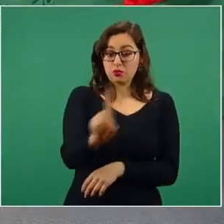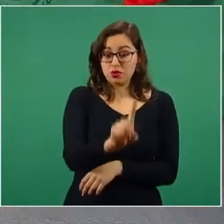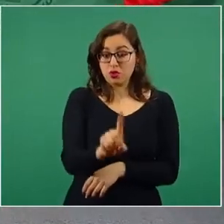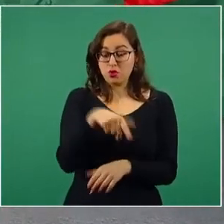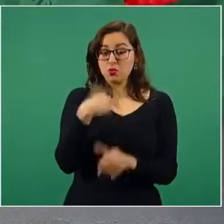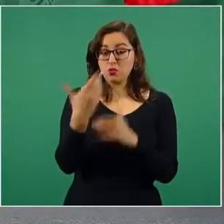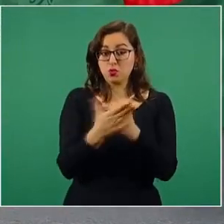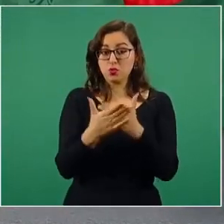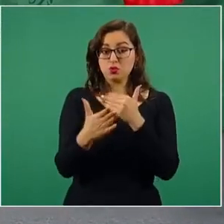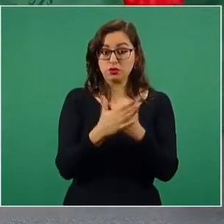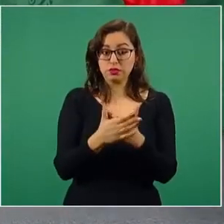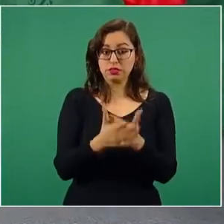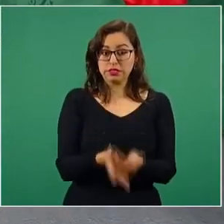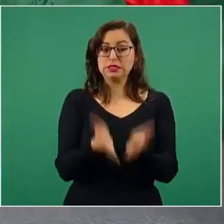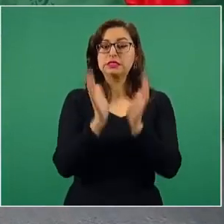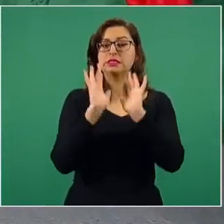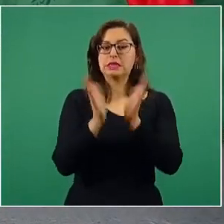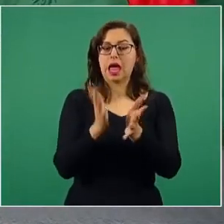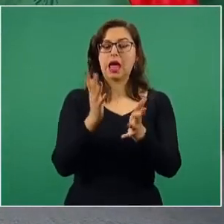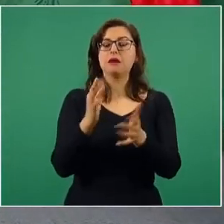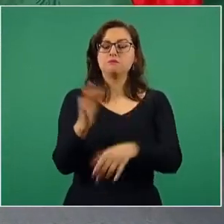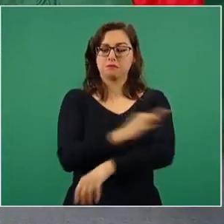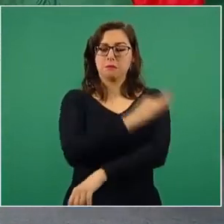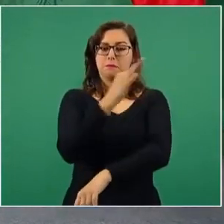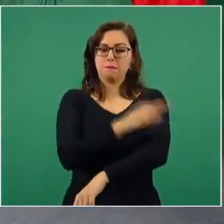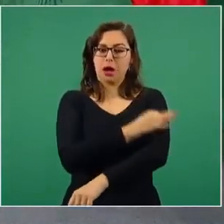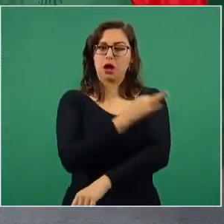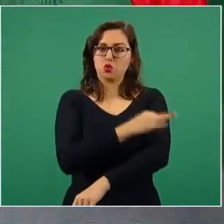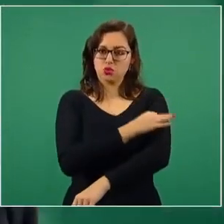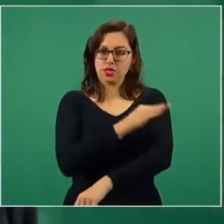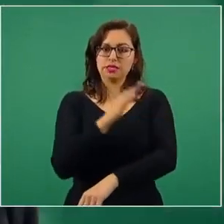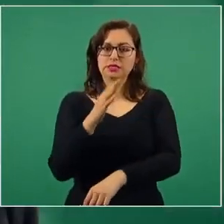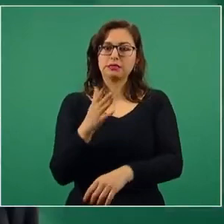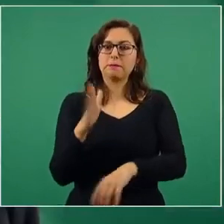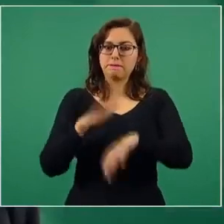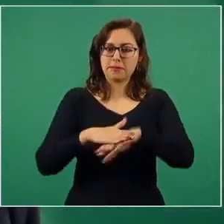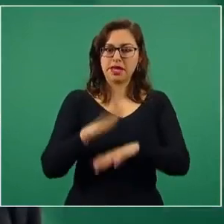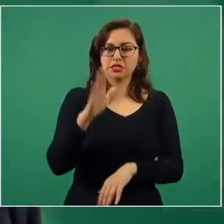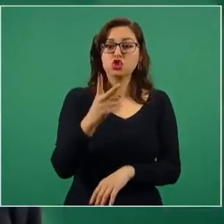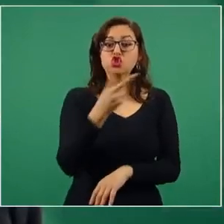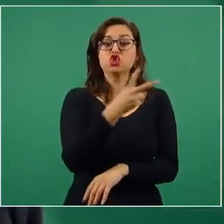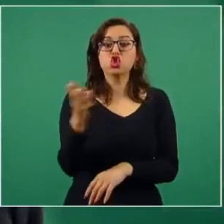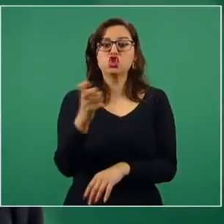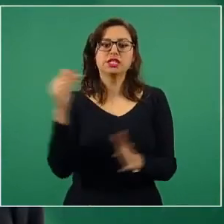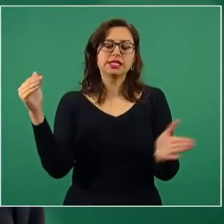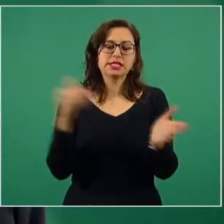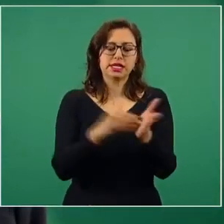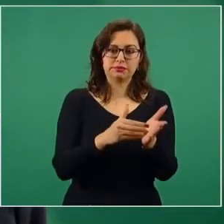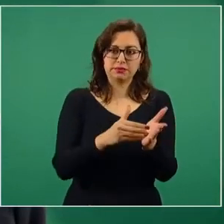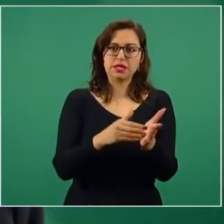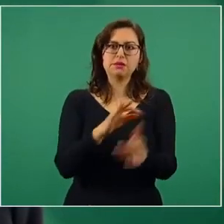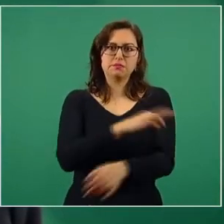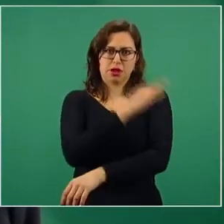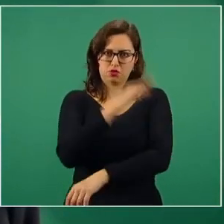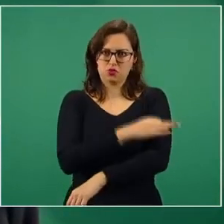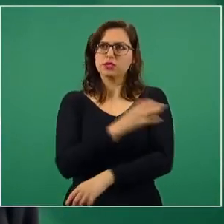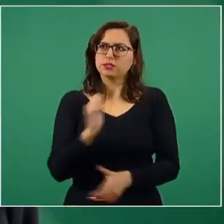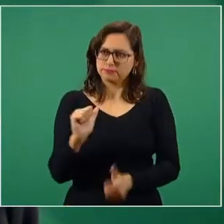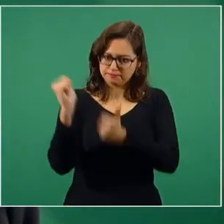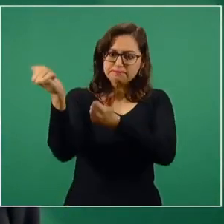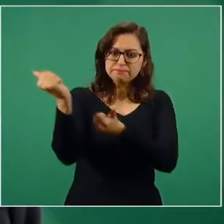ya vienen más dosis, vienen 200 mil más.